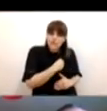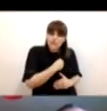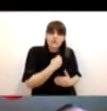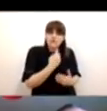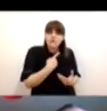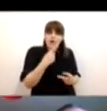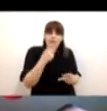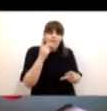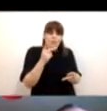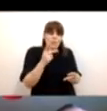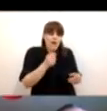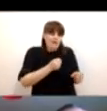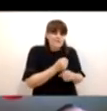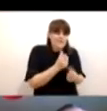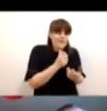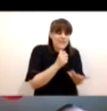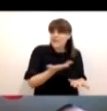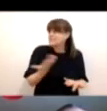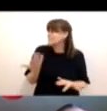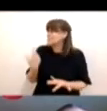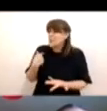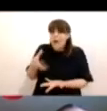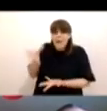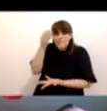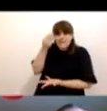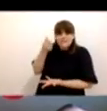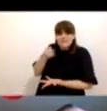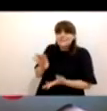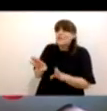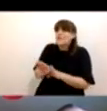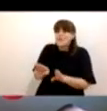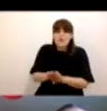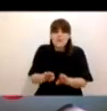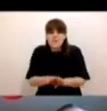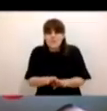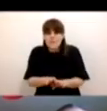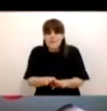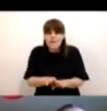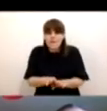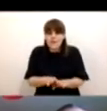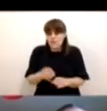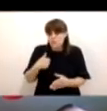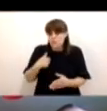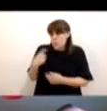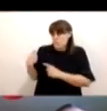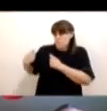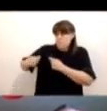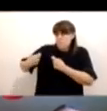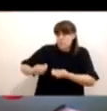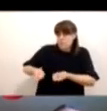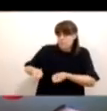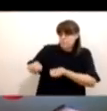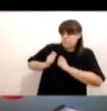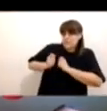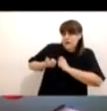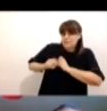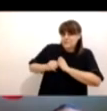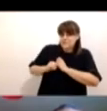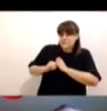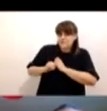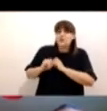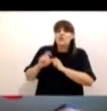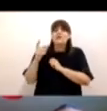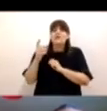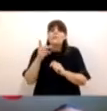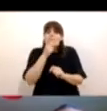violencia y no hay nadie más que te enseñe nuevos recursos o sea uno como papá hace lo que tiene con lo que puede tenemos que enriquecer el bagaje que traen papás y